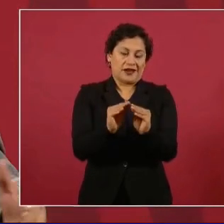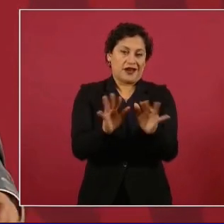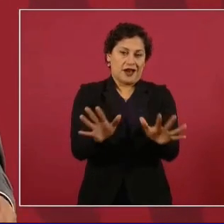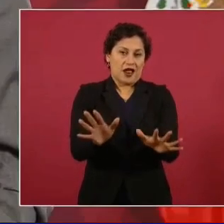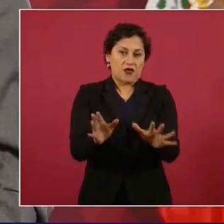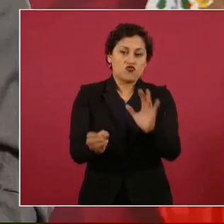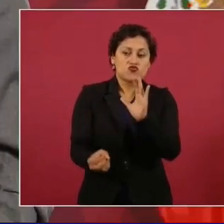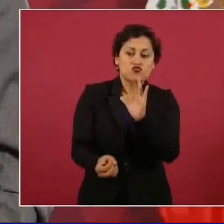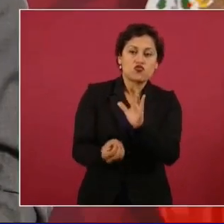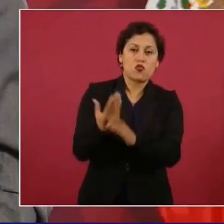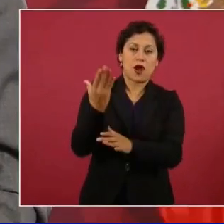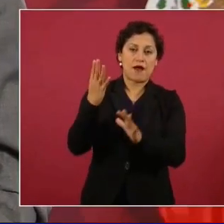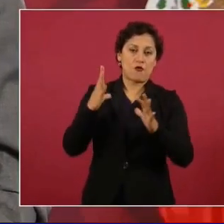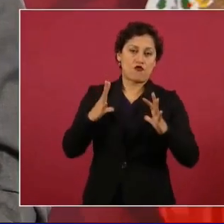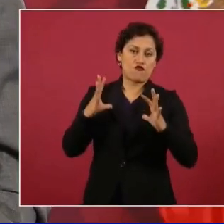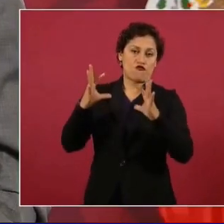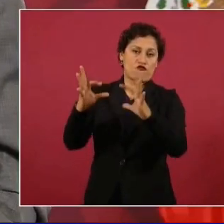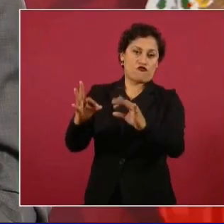¿no?